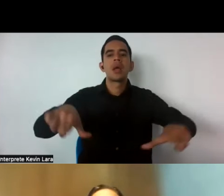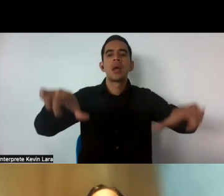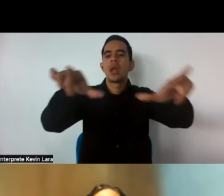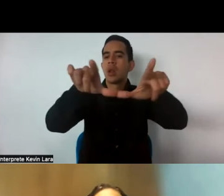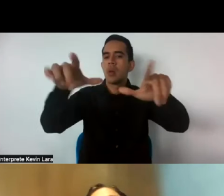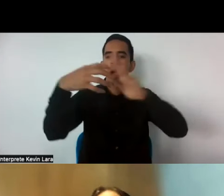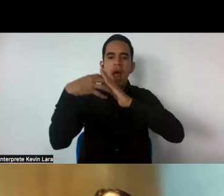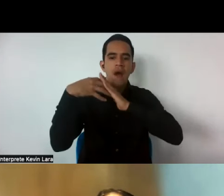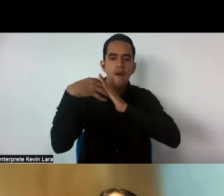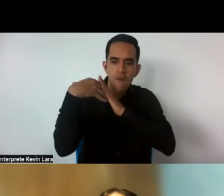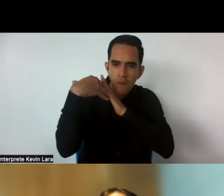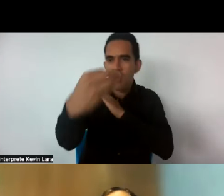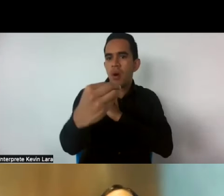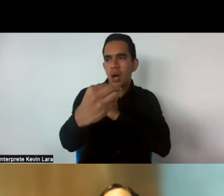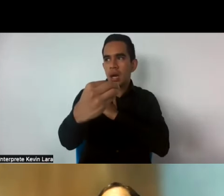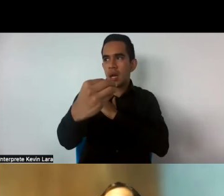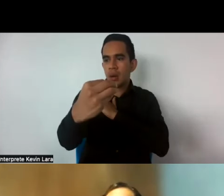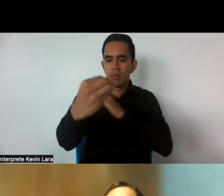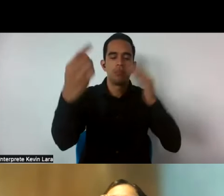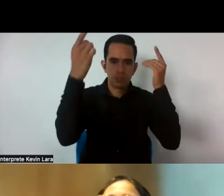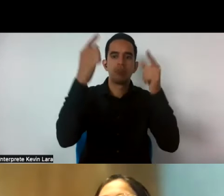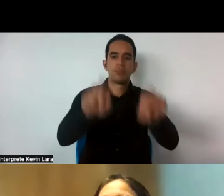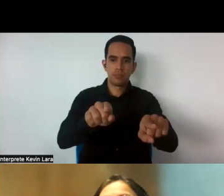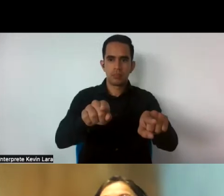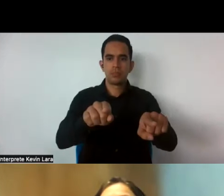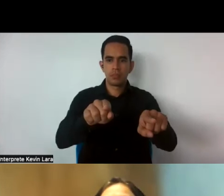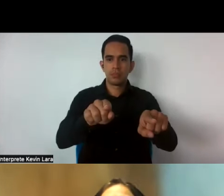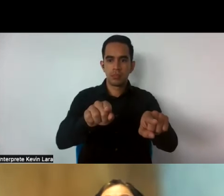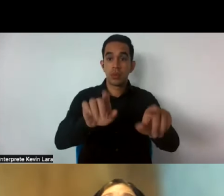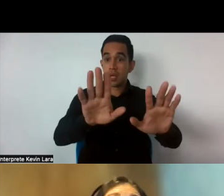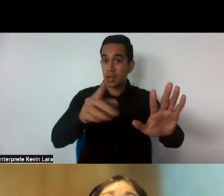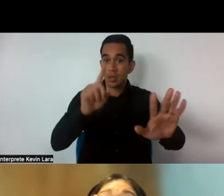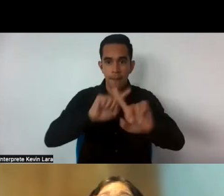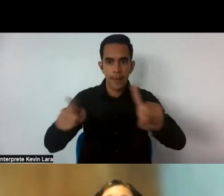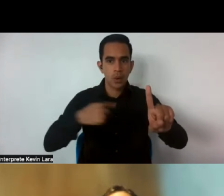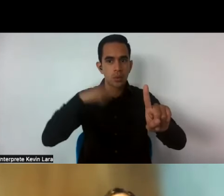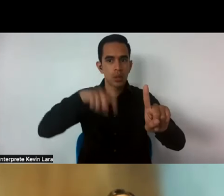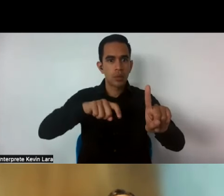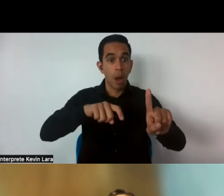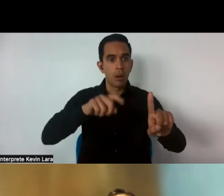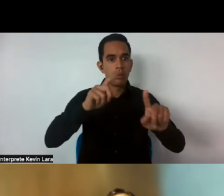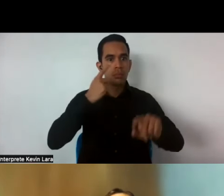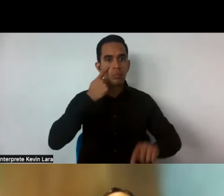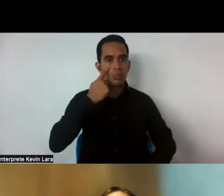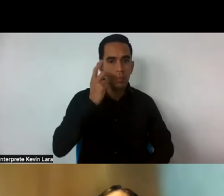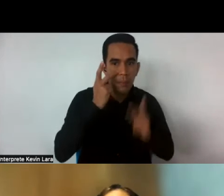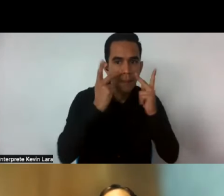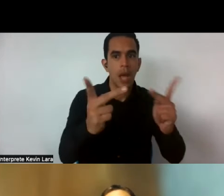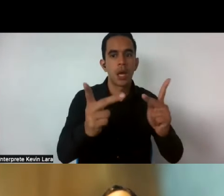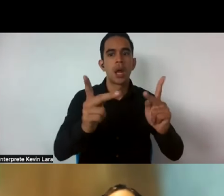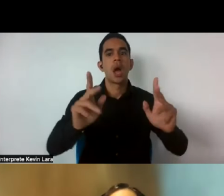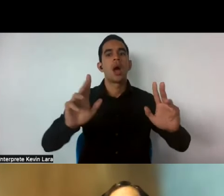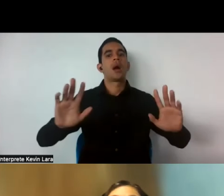afuera, algo externo sucede. Y yo tengo que prestarle atención, porque eso me está diciendo algo, para